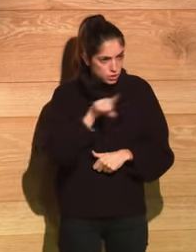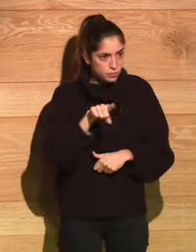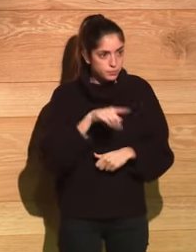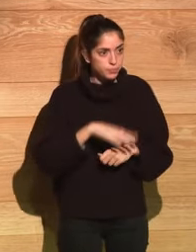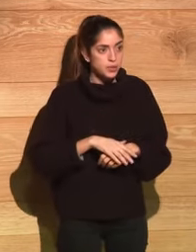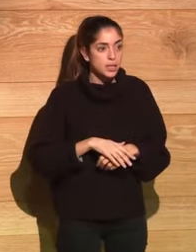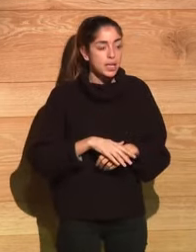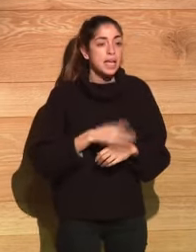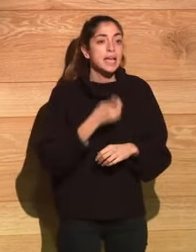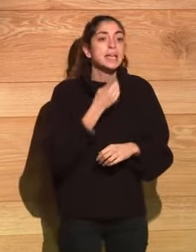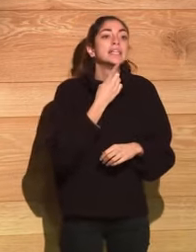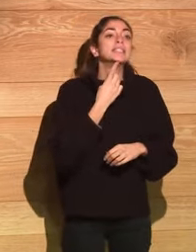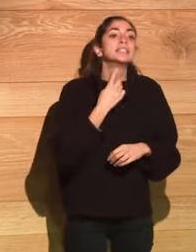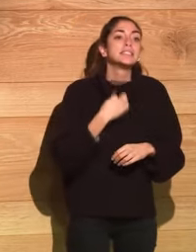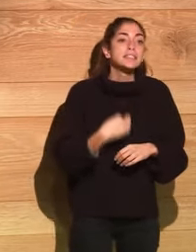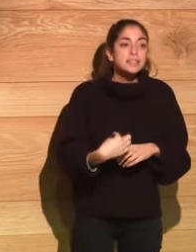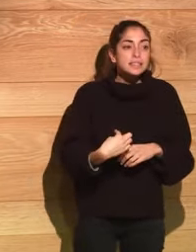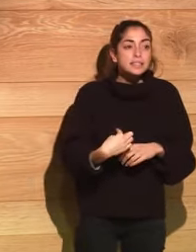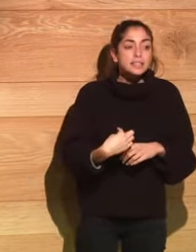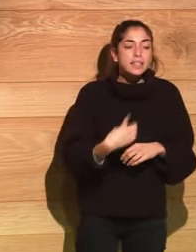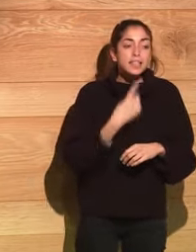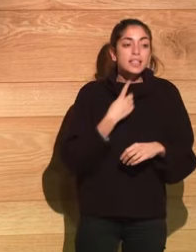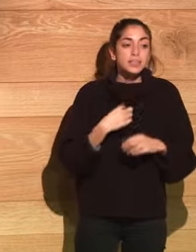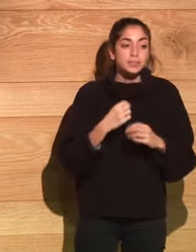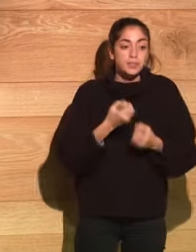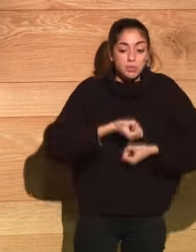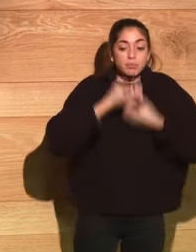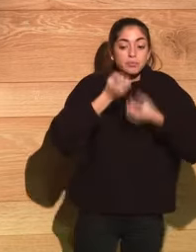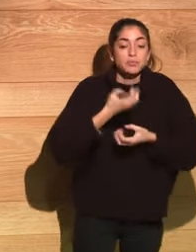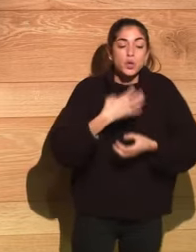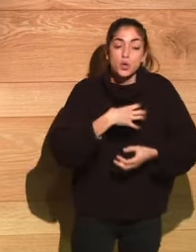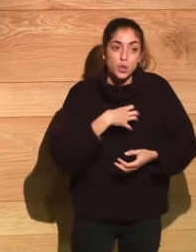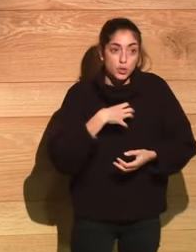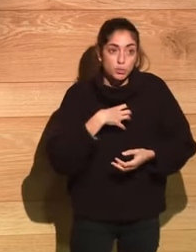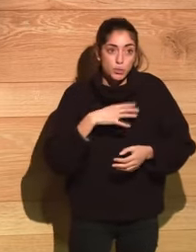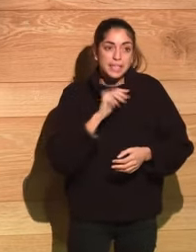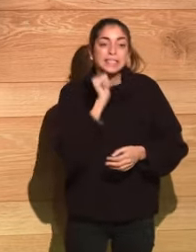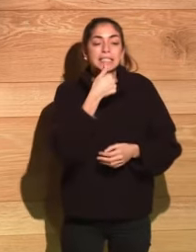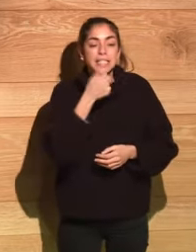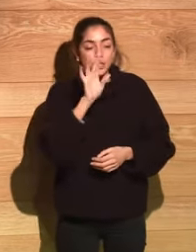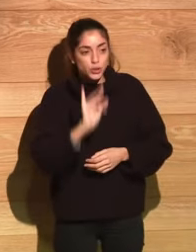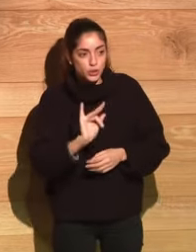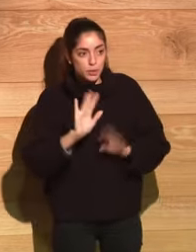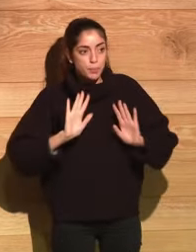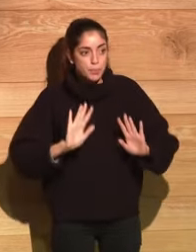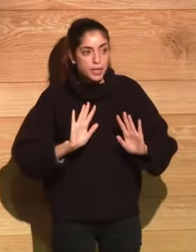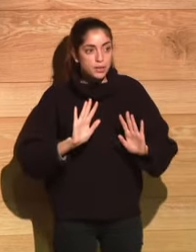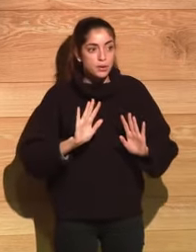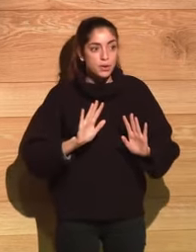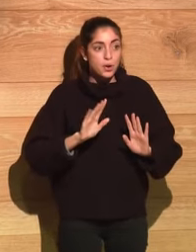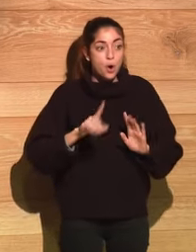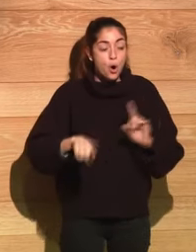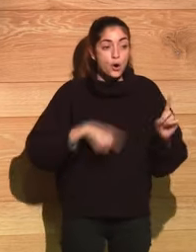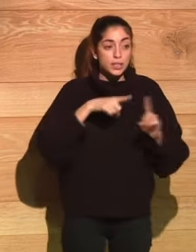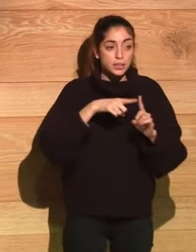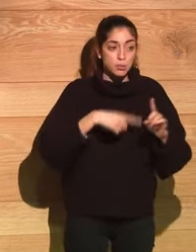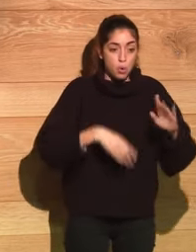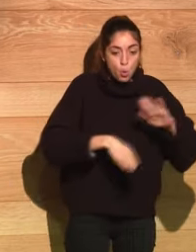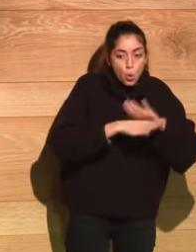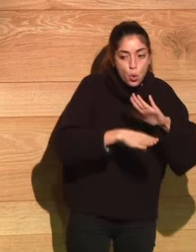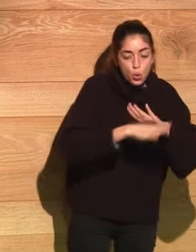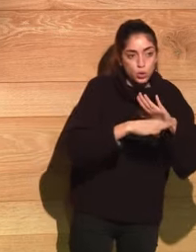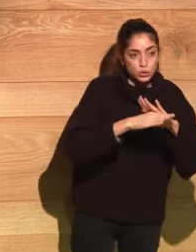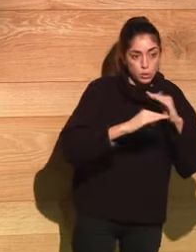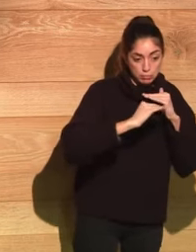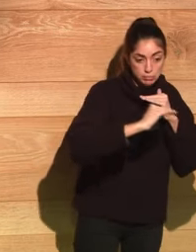no se pueden desvelar, los secretos sí. Entonces, para mantenerlo, o sea, siempre tiene que ser un misterio. O sea,